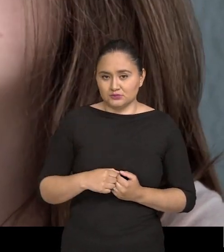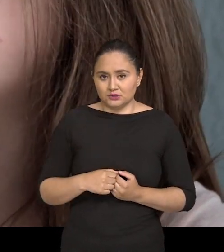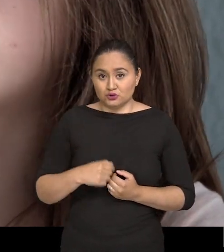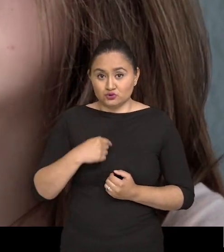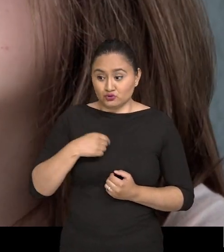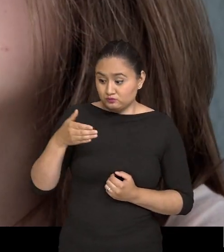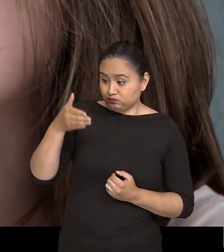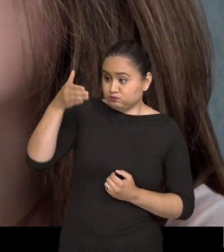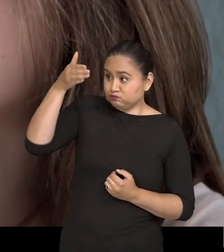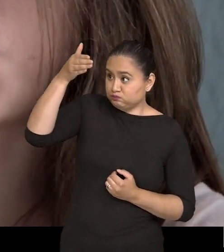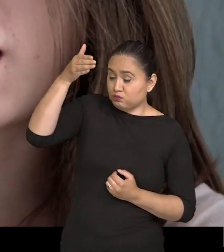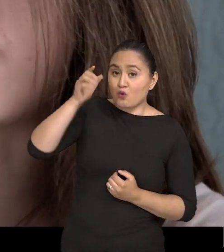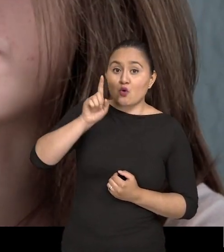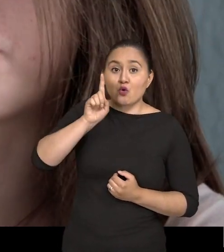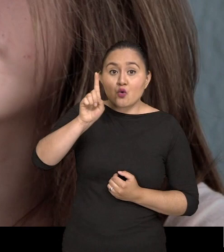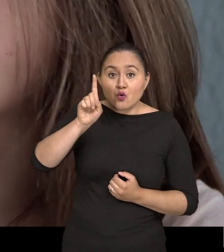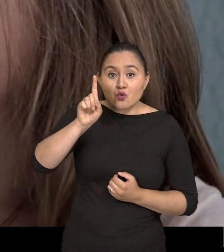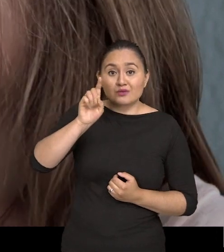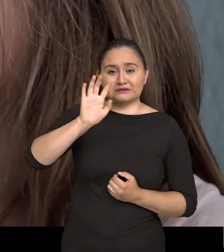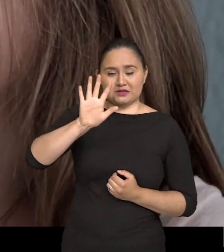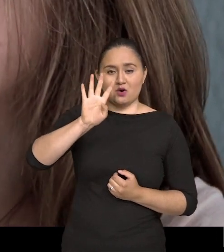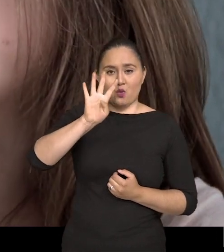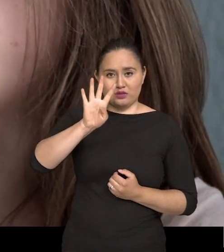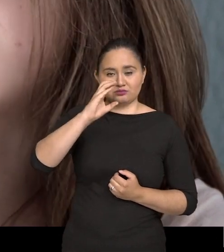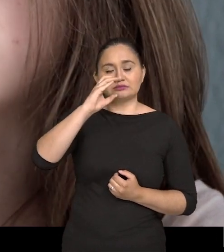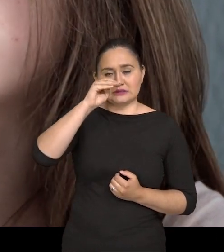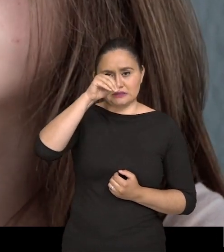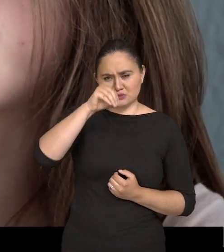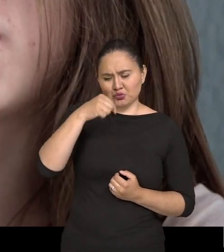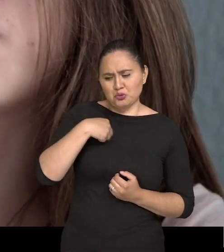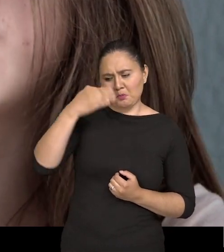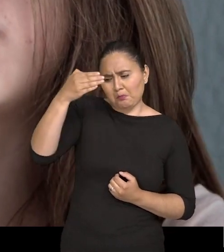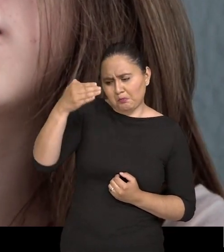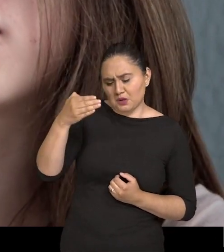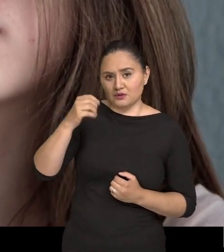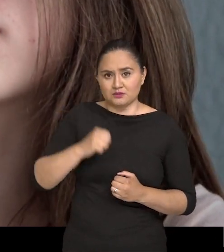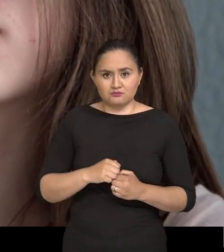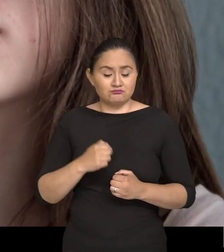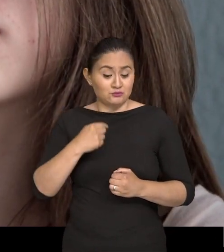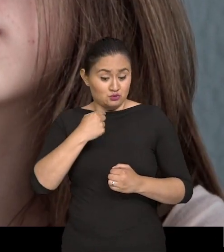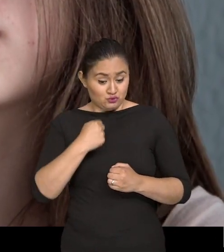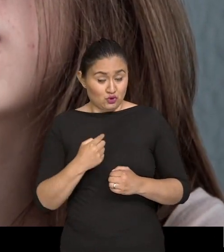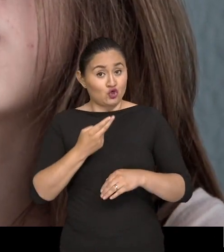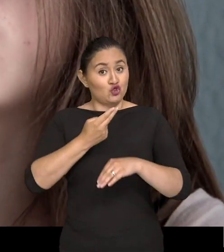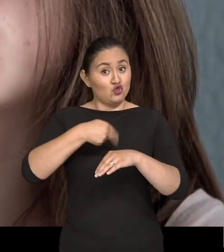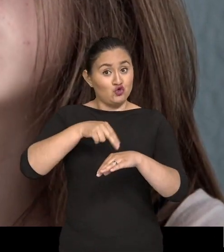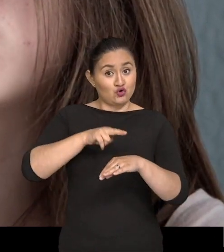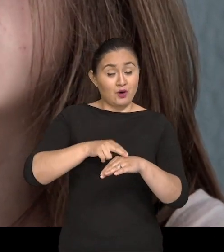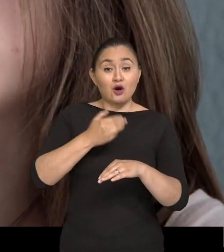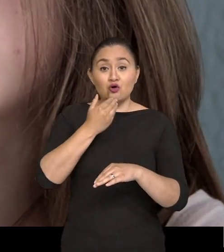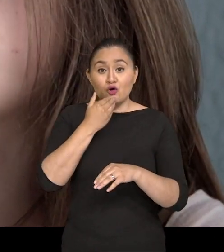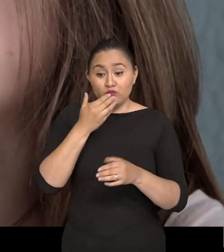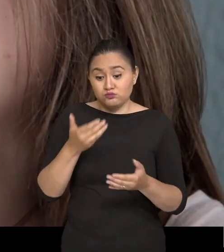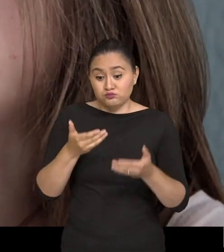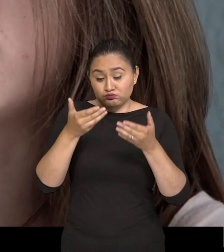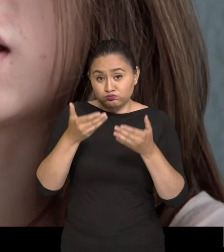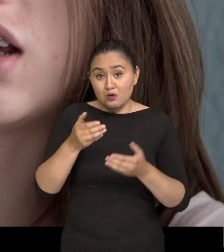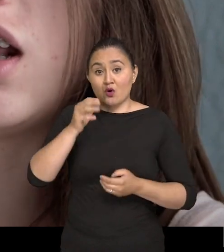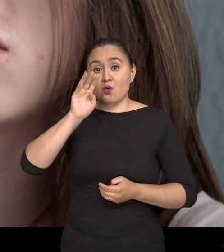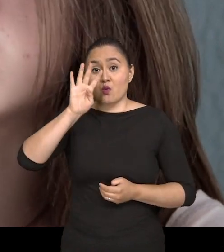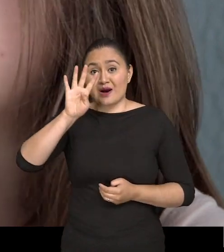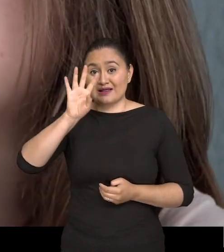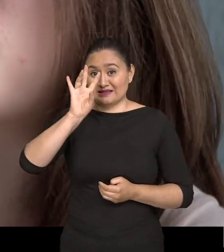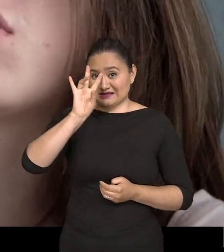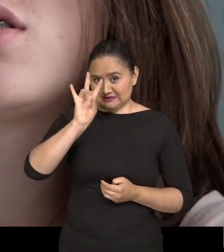yo mide un metro 54 fue pequeño entonces bueno lo normal en mí era estar en cuenta y